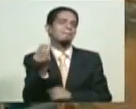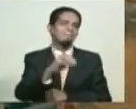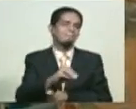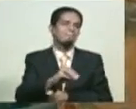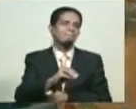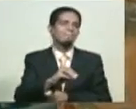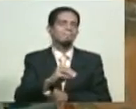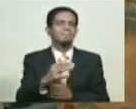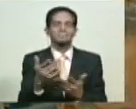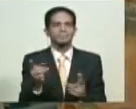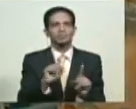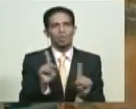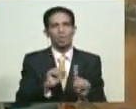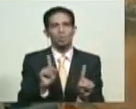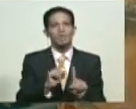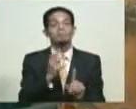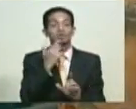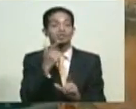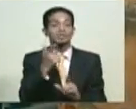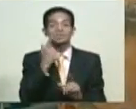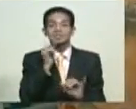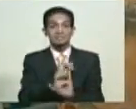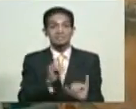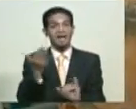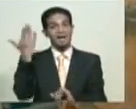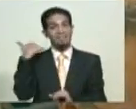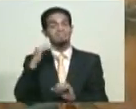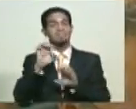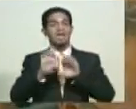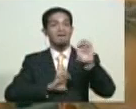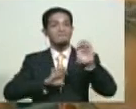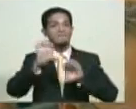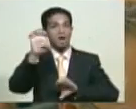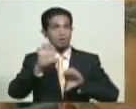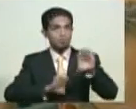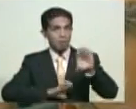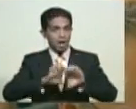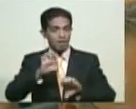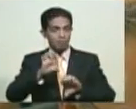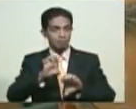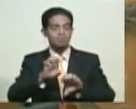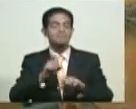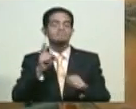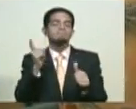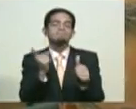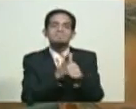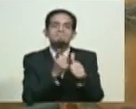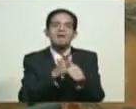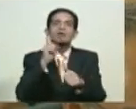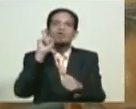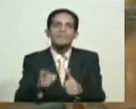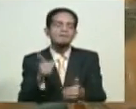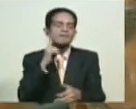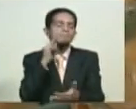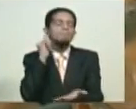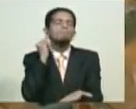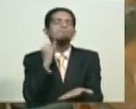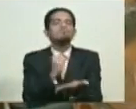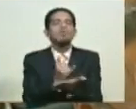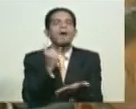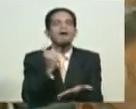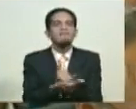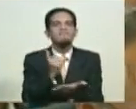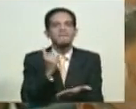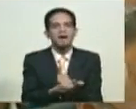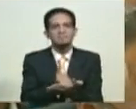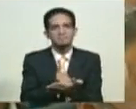menos. Es que hemos evaluado que para hacer por lo menos 3 simulacros, que debía ser lo correcto, se